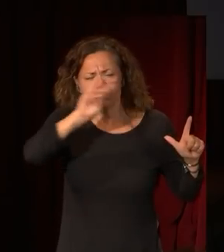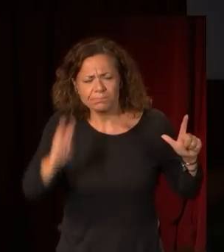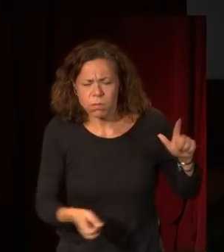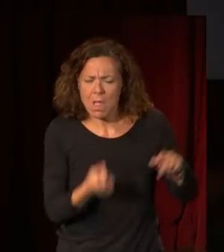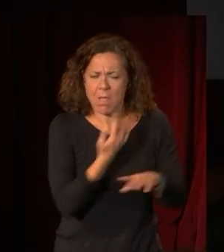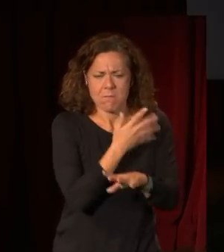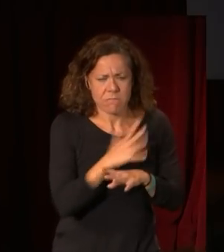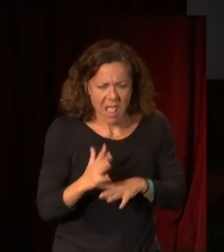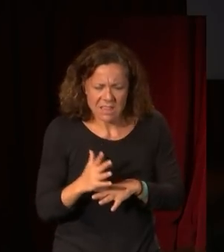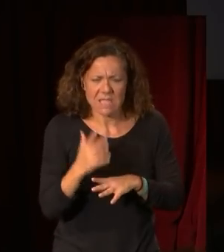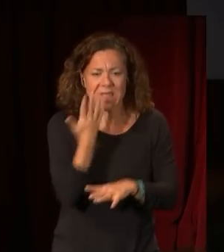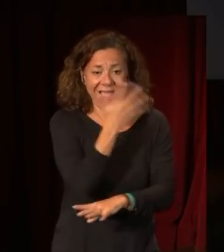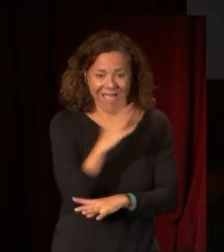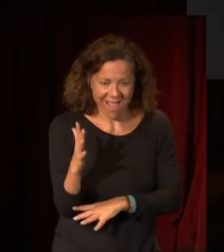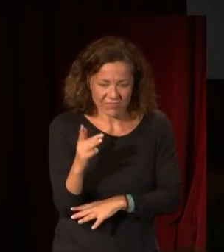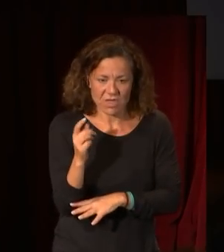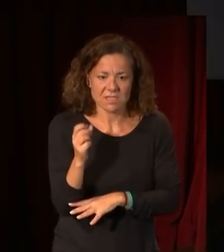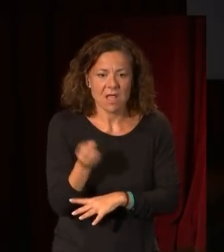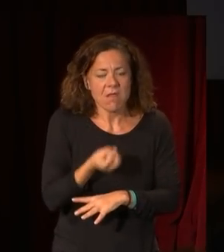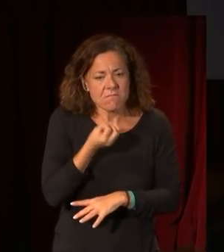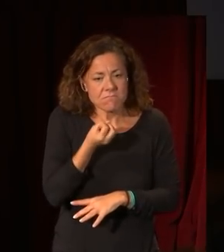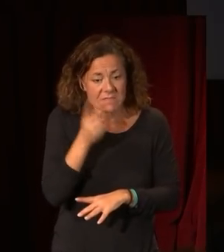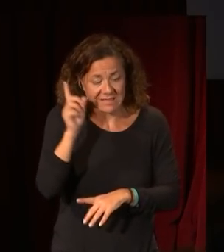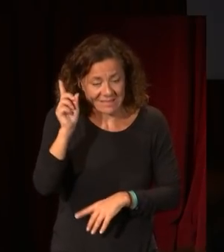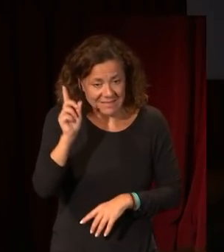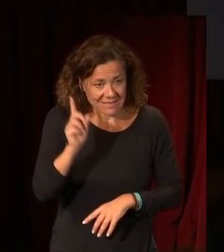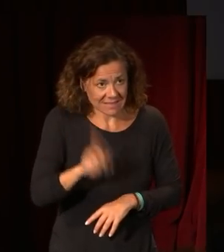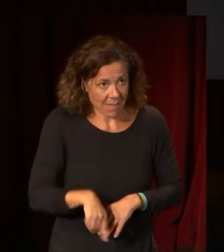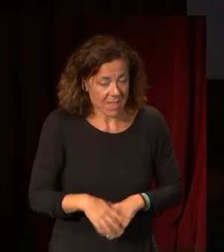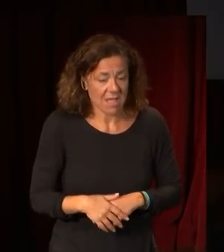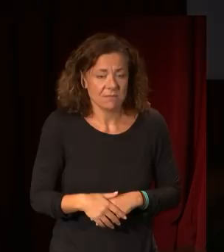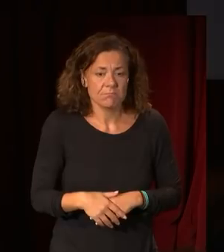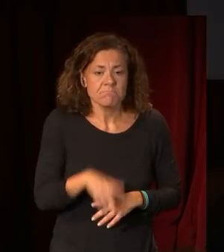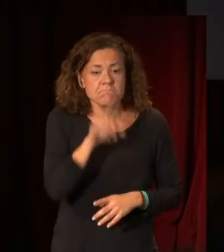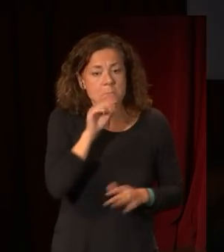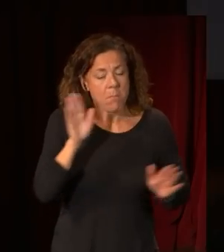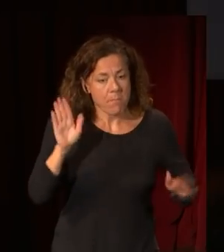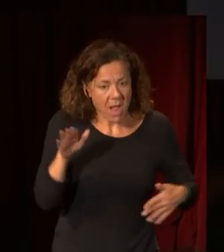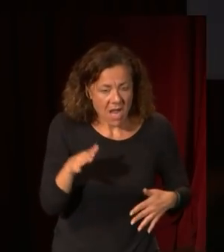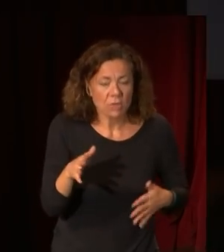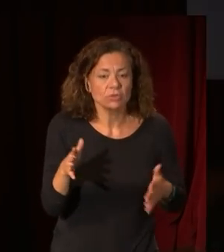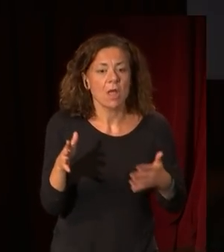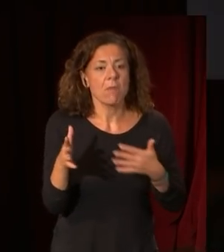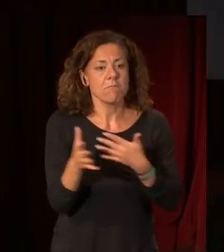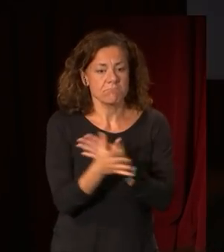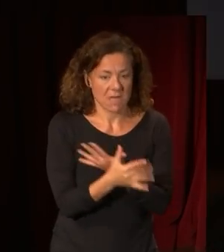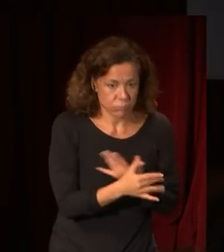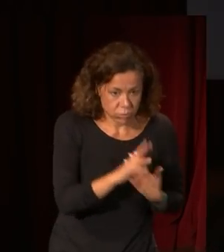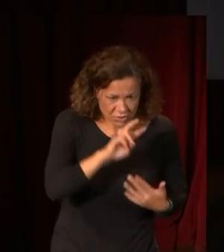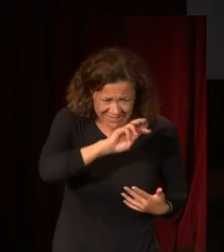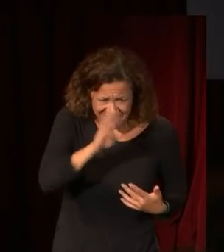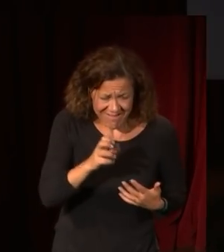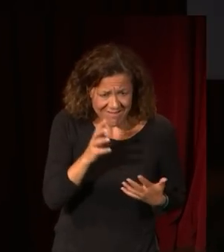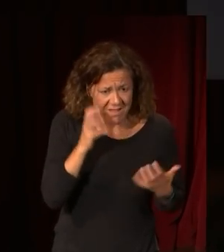de árboles de plantas también de de pájaros de mariposas de